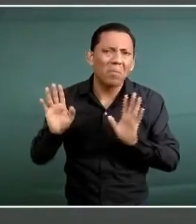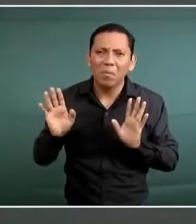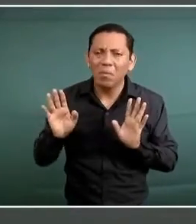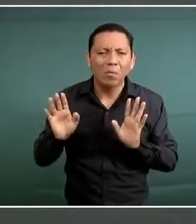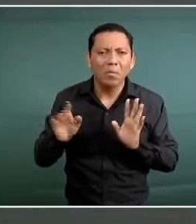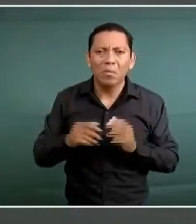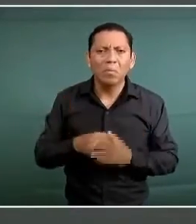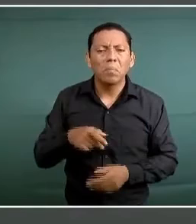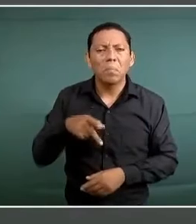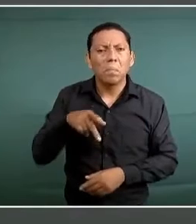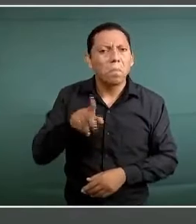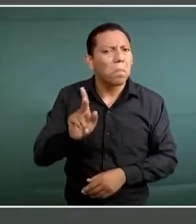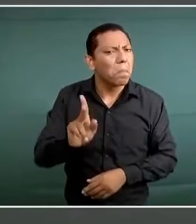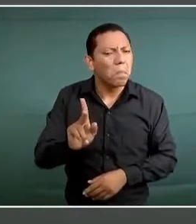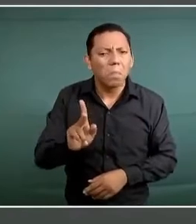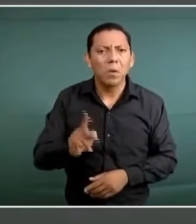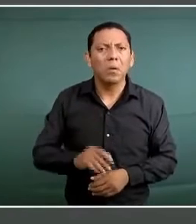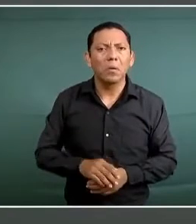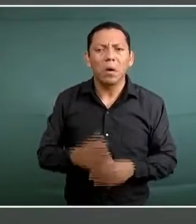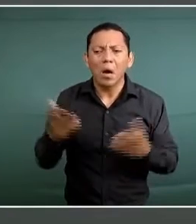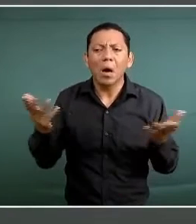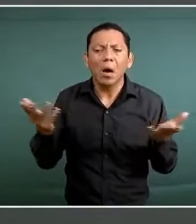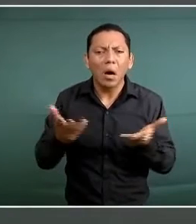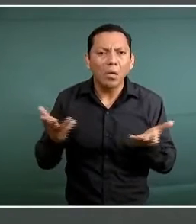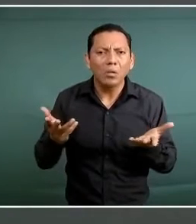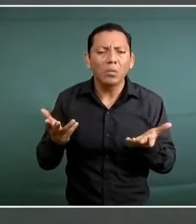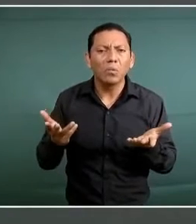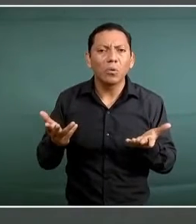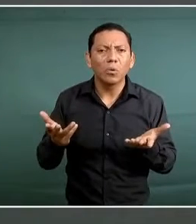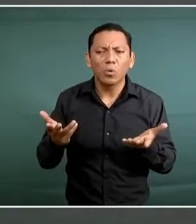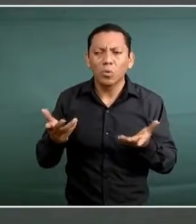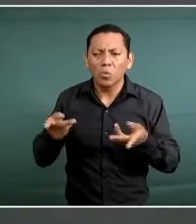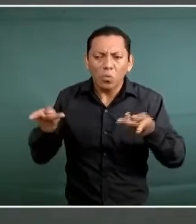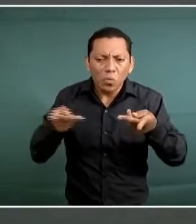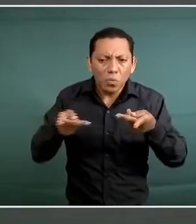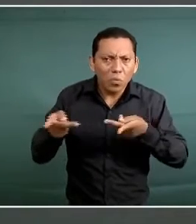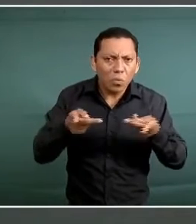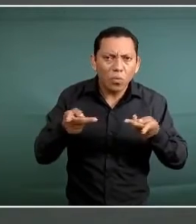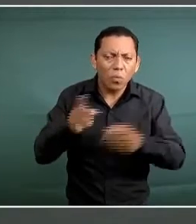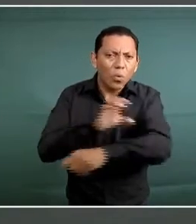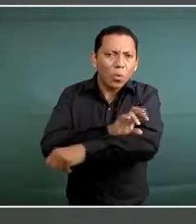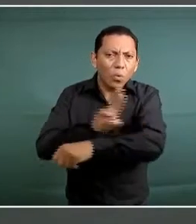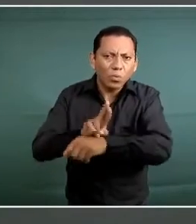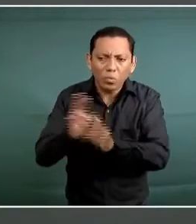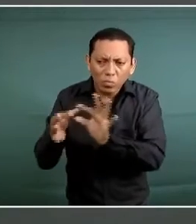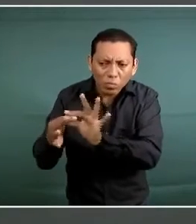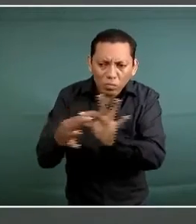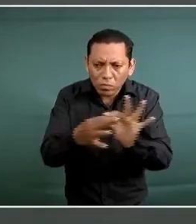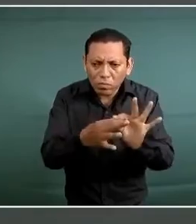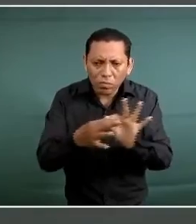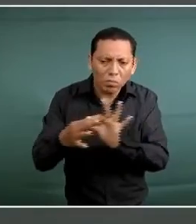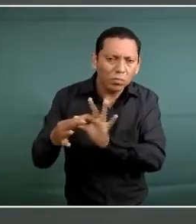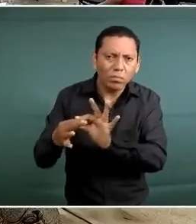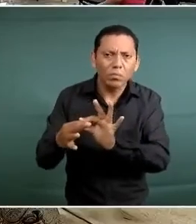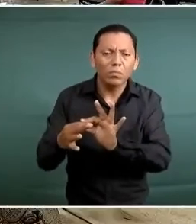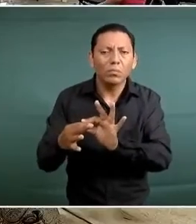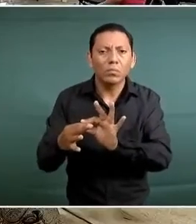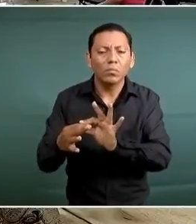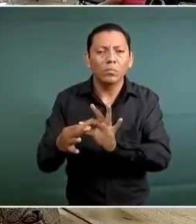actuamos de manera eh coordinada eh